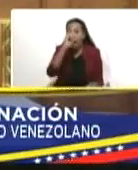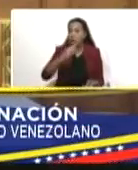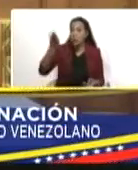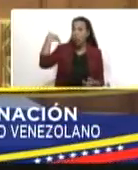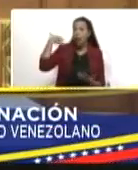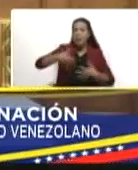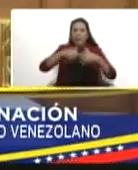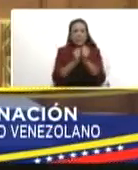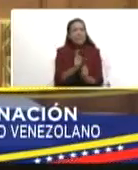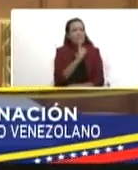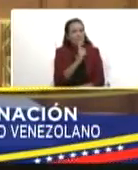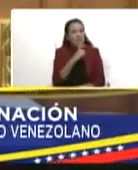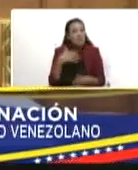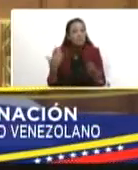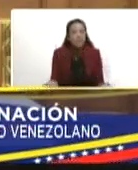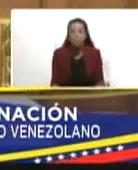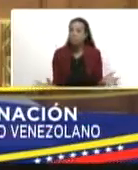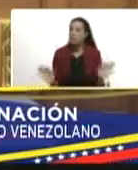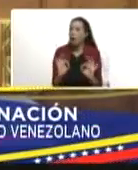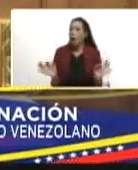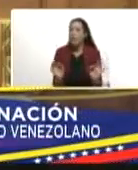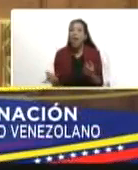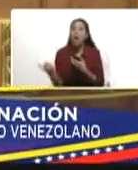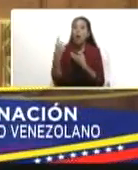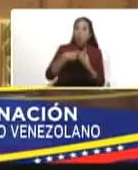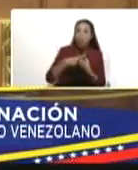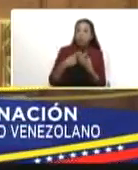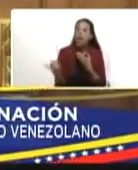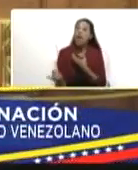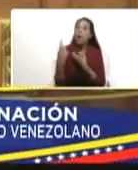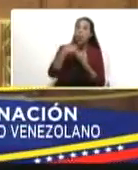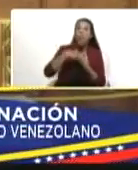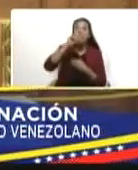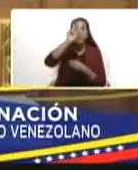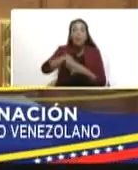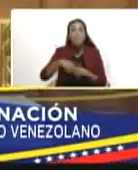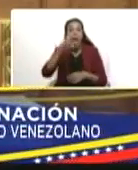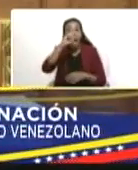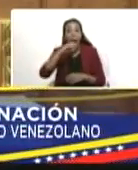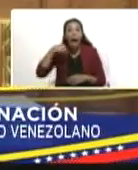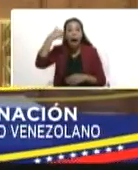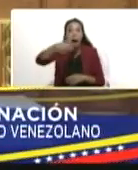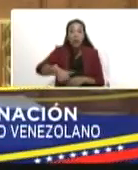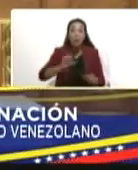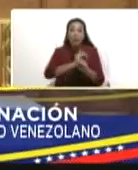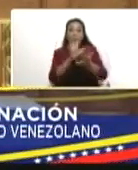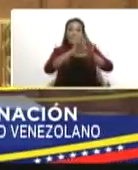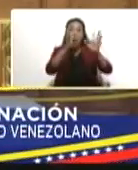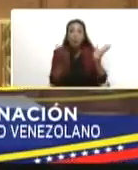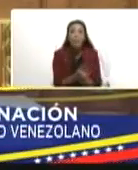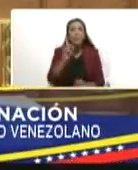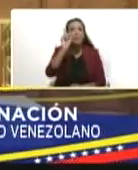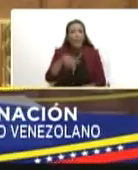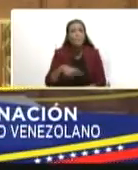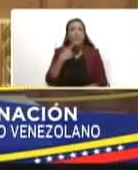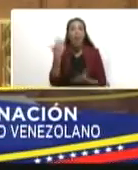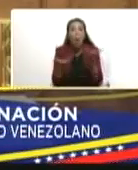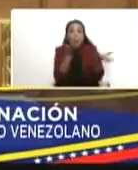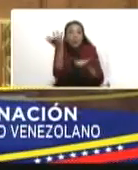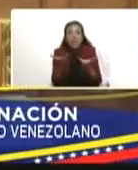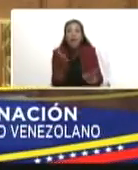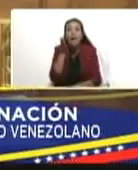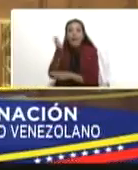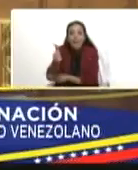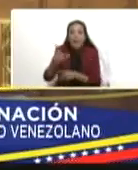de guerra dura incluidos los años de la pandemia donde los cocineros y